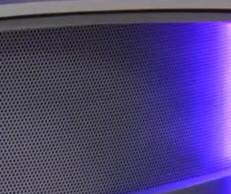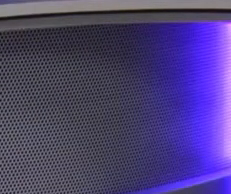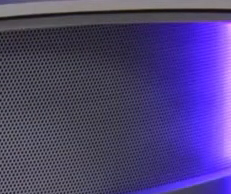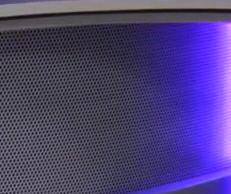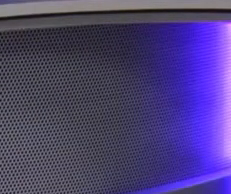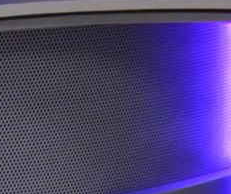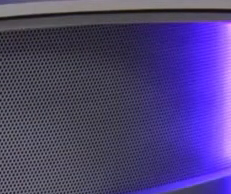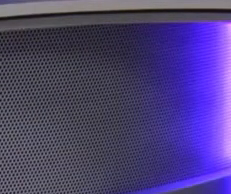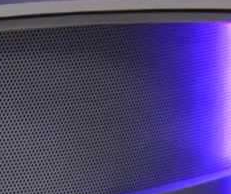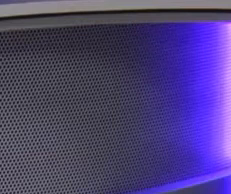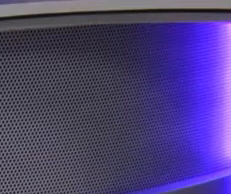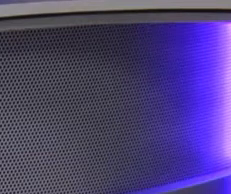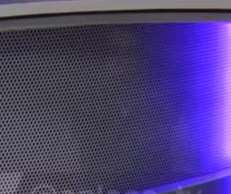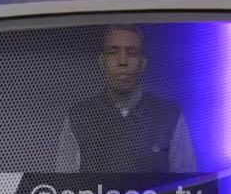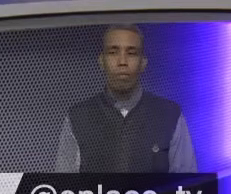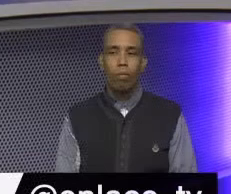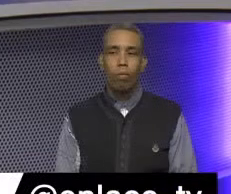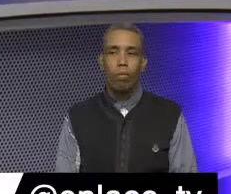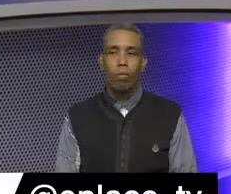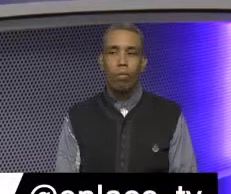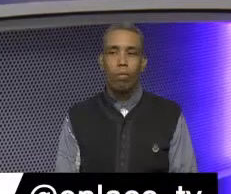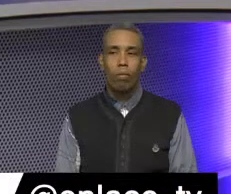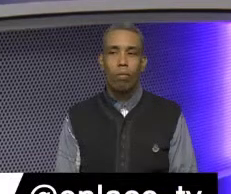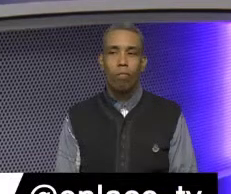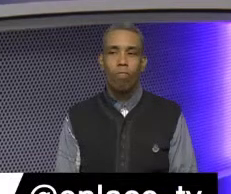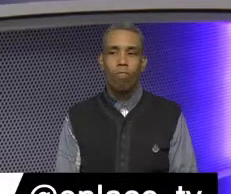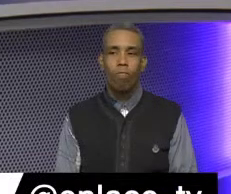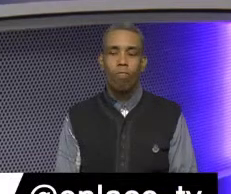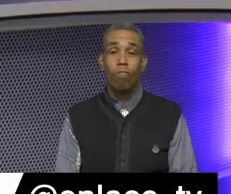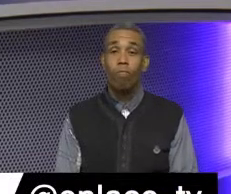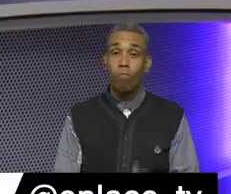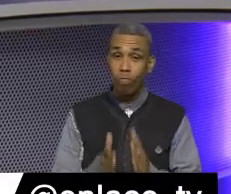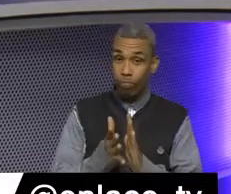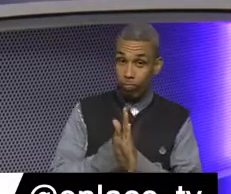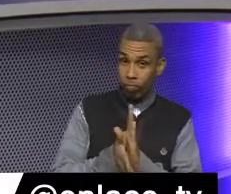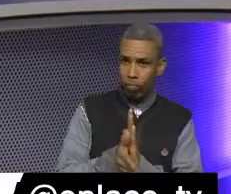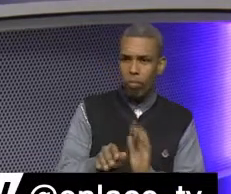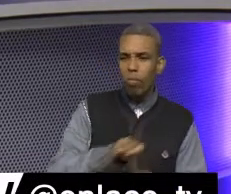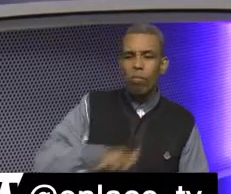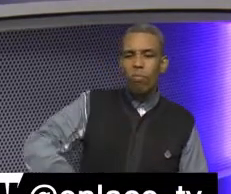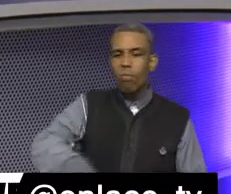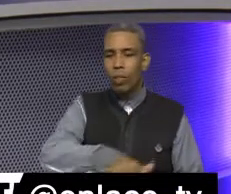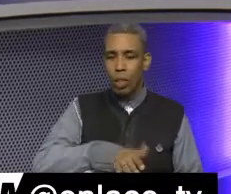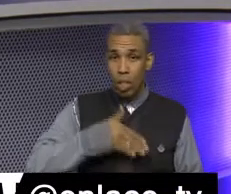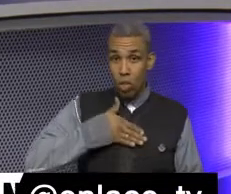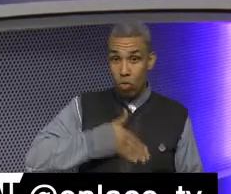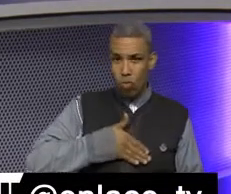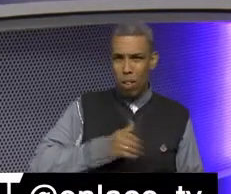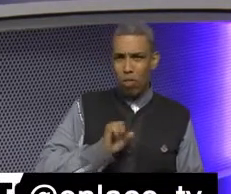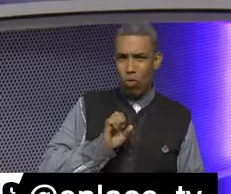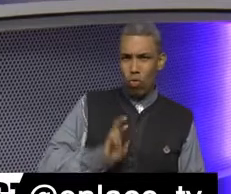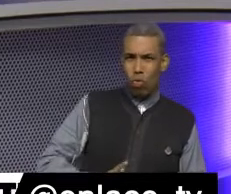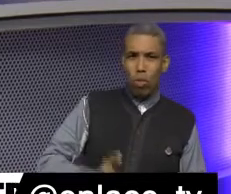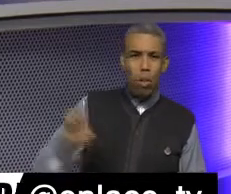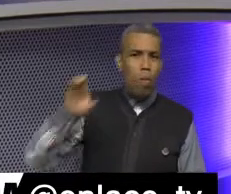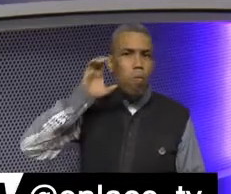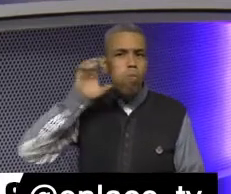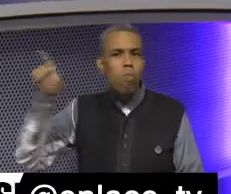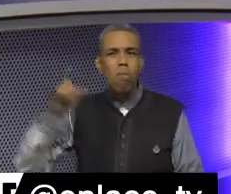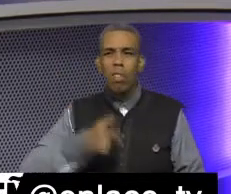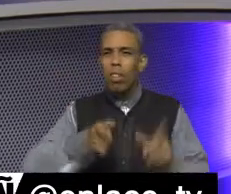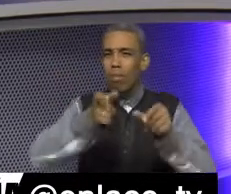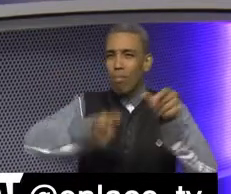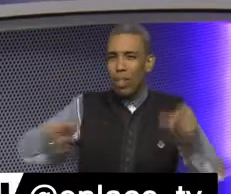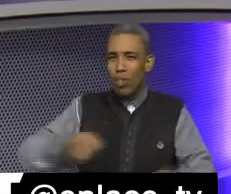Comenzamos con el desarrollo de la información. Cocaleros del sur de Bolívar han protagonizado en las últimas horas movilizaciones. Le exigen